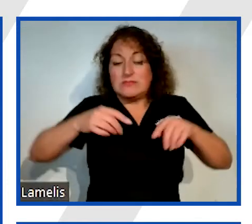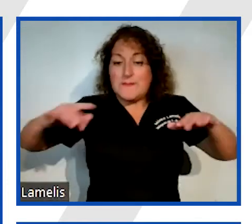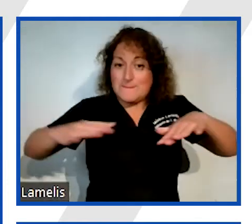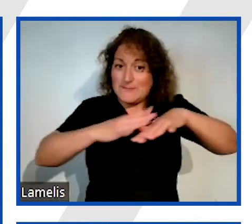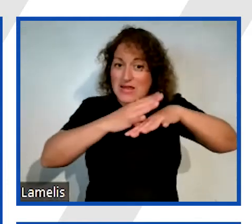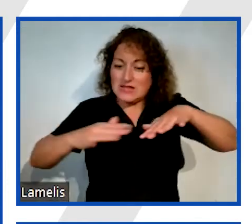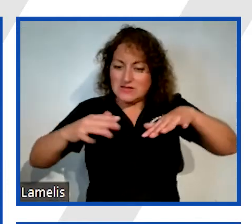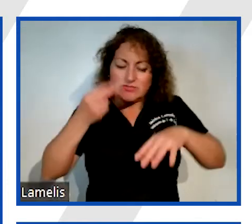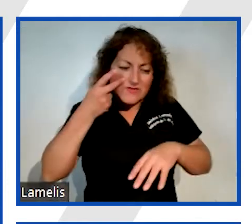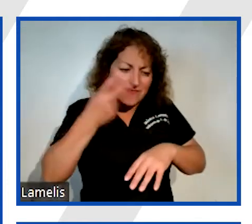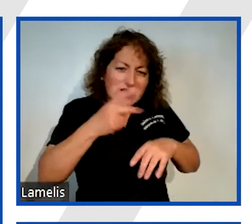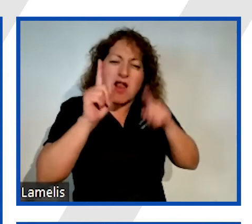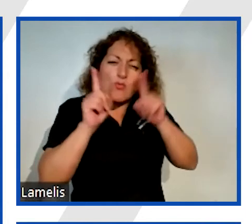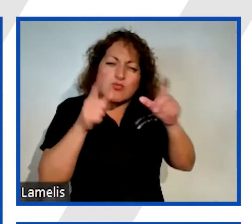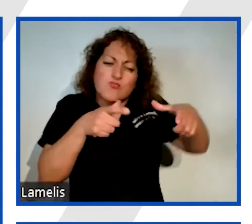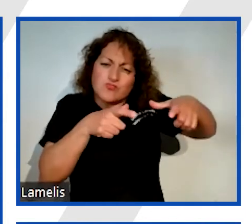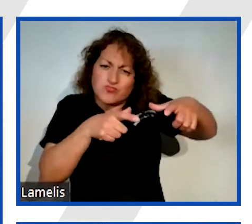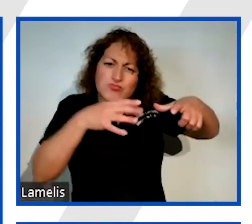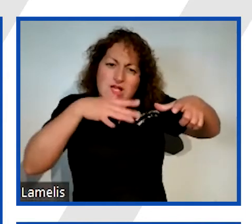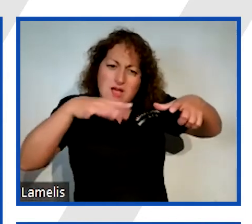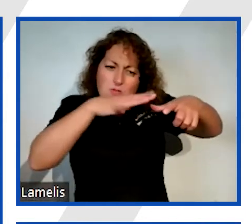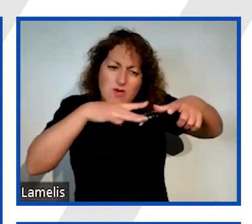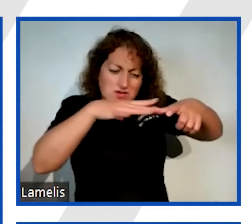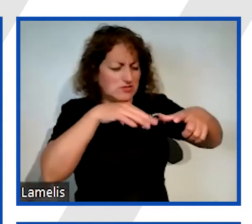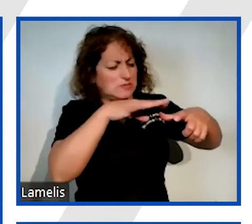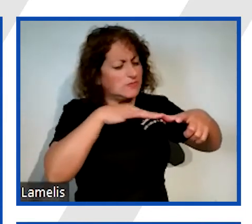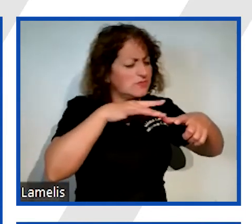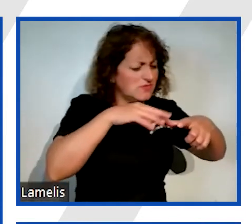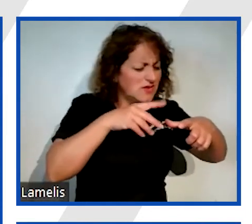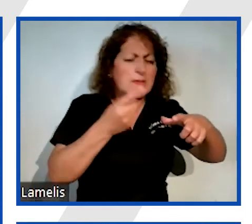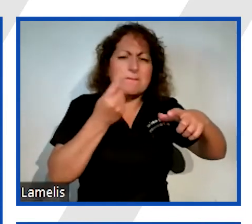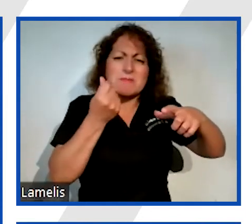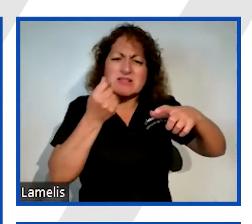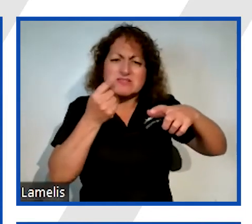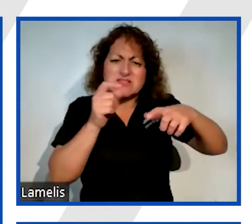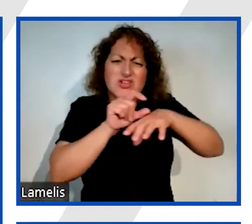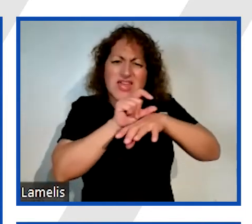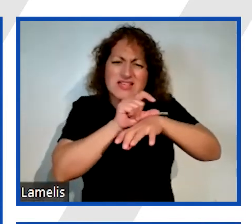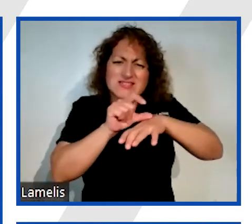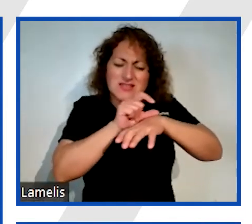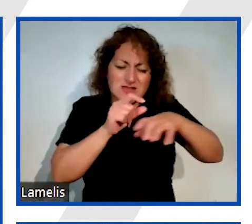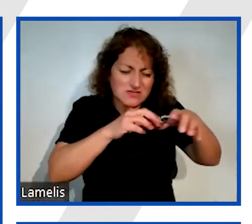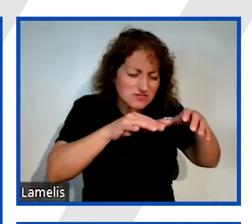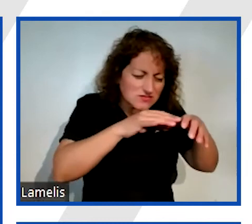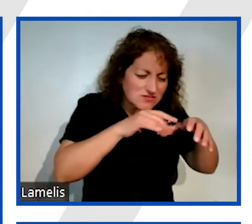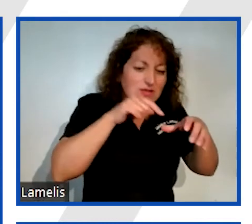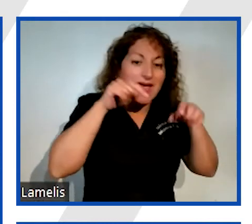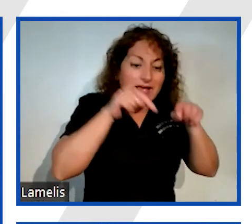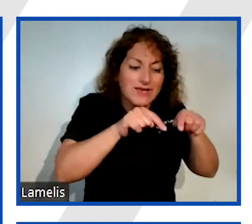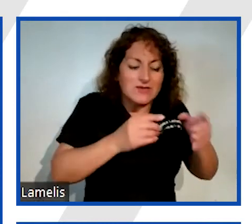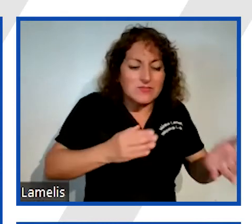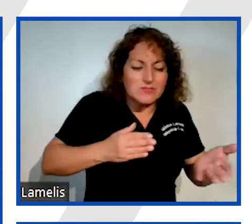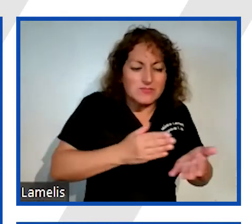como en las postas de agua que de repente se ven como media grasienta bueno esa sin ninguna acción la vida en esa esposita